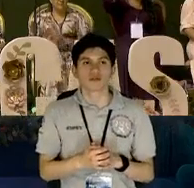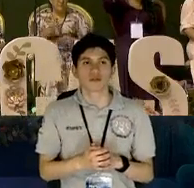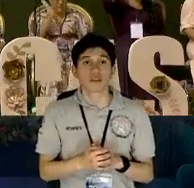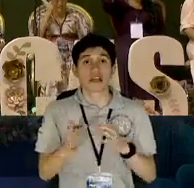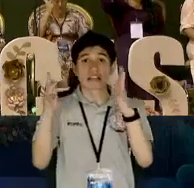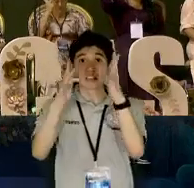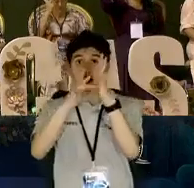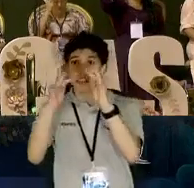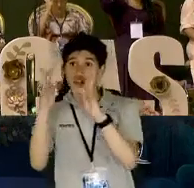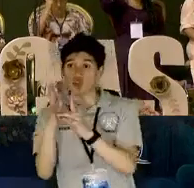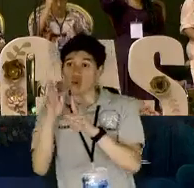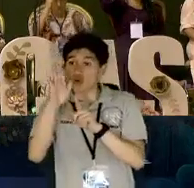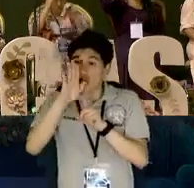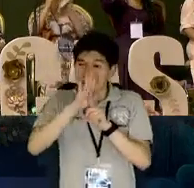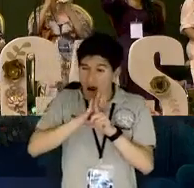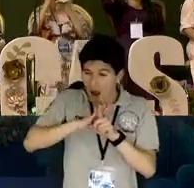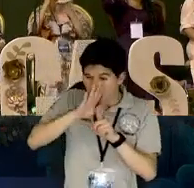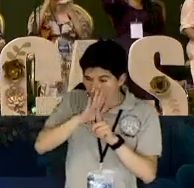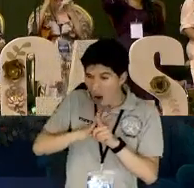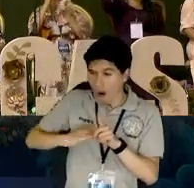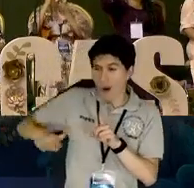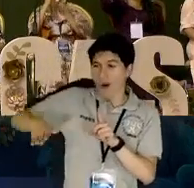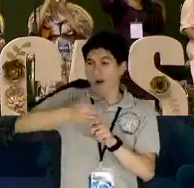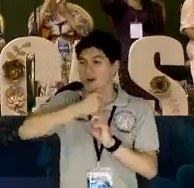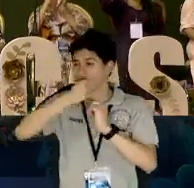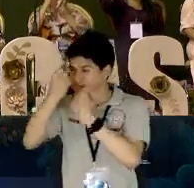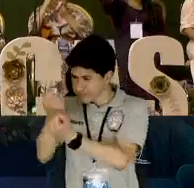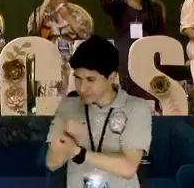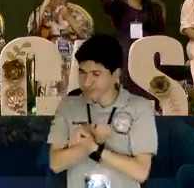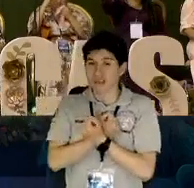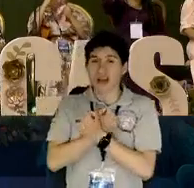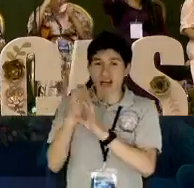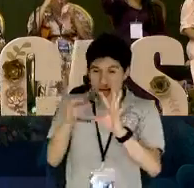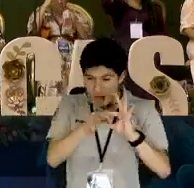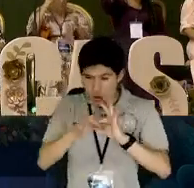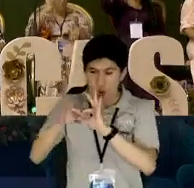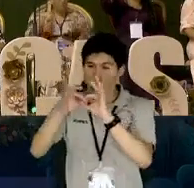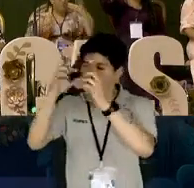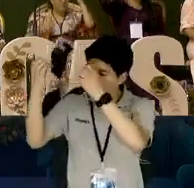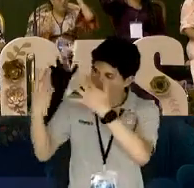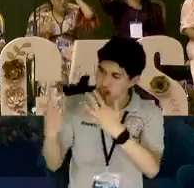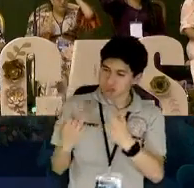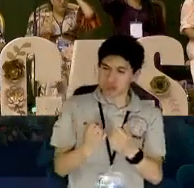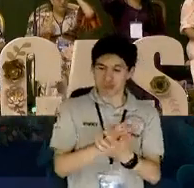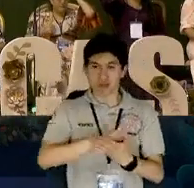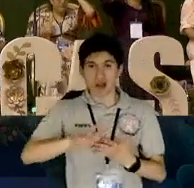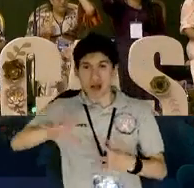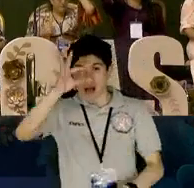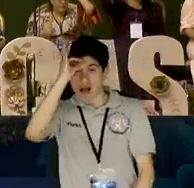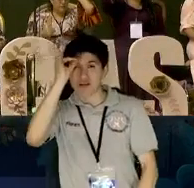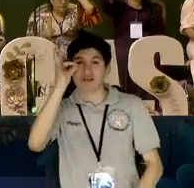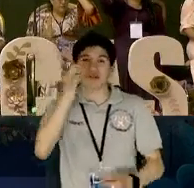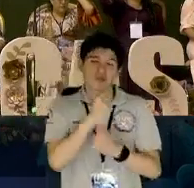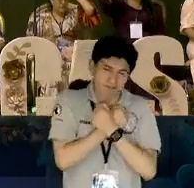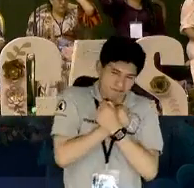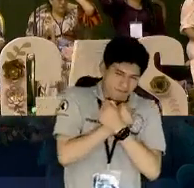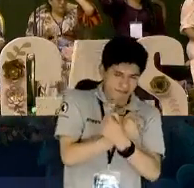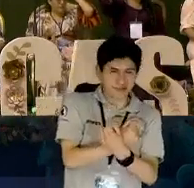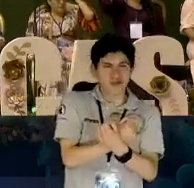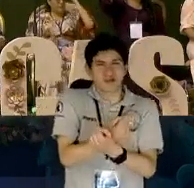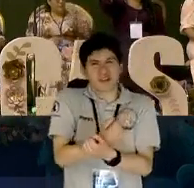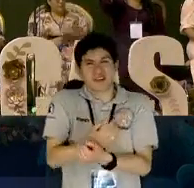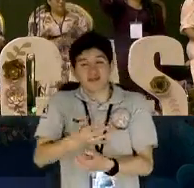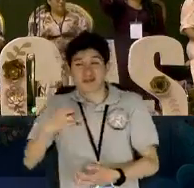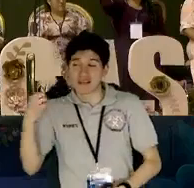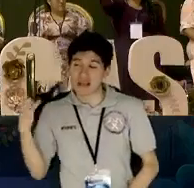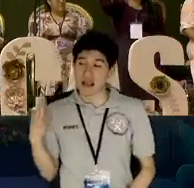si algún consuelo de amor, si alguna comunión del Espíritu, si algún afecto entrañable, si alguna